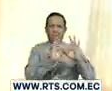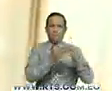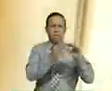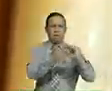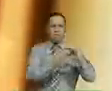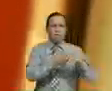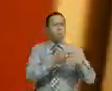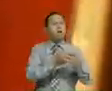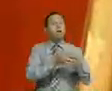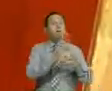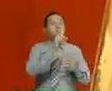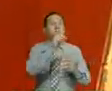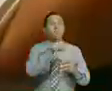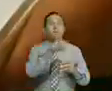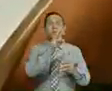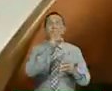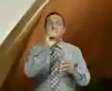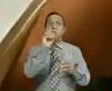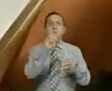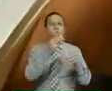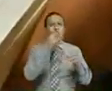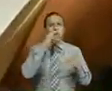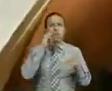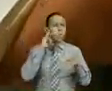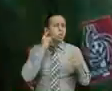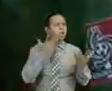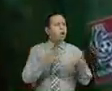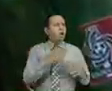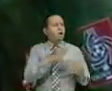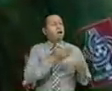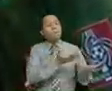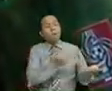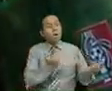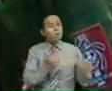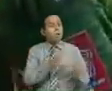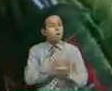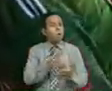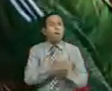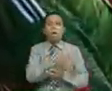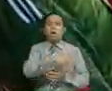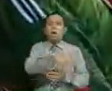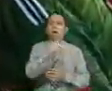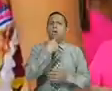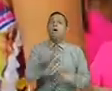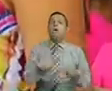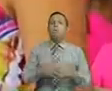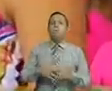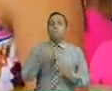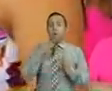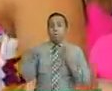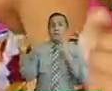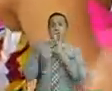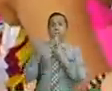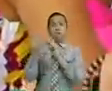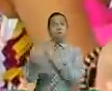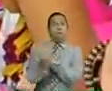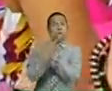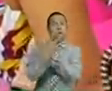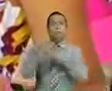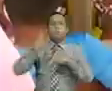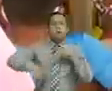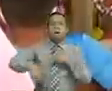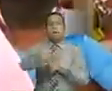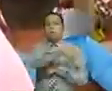la educación en línea es un sueño añejo y la sombra de un guasmo abriga tanto inquietud como